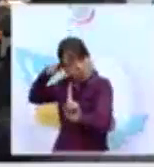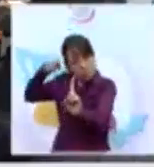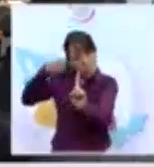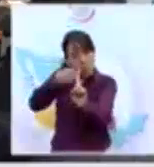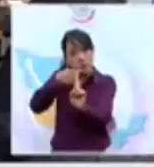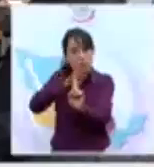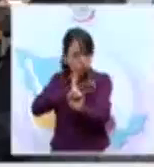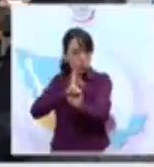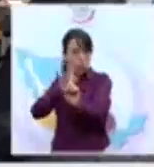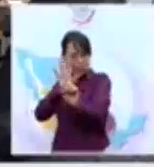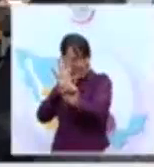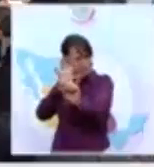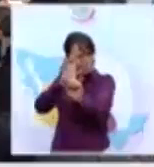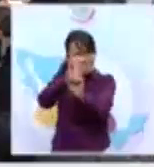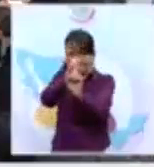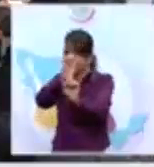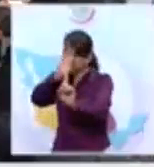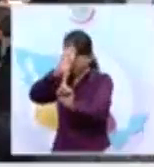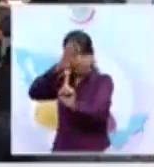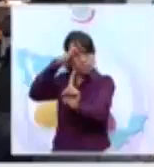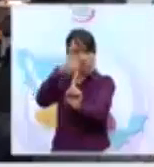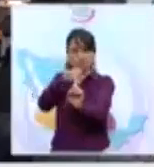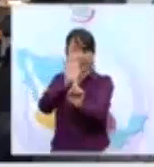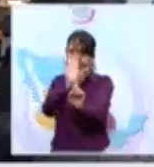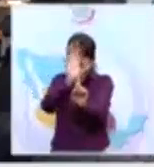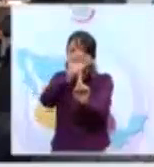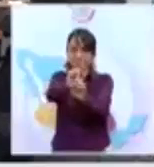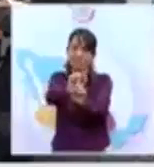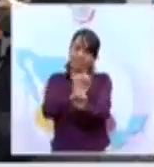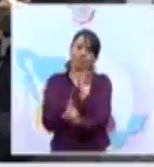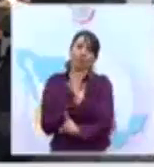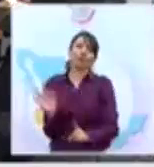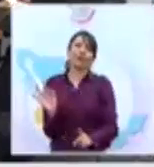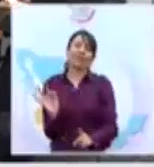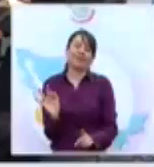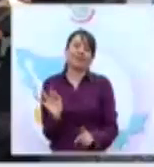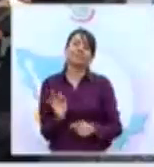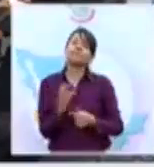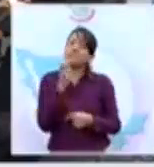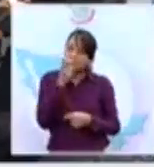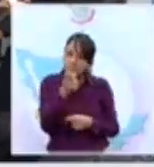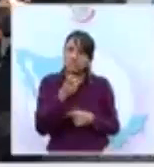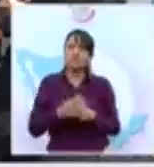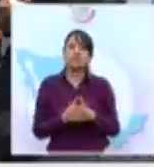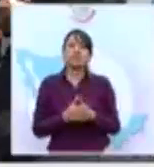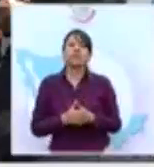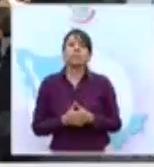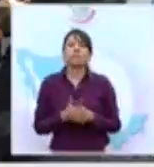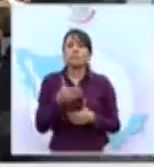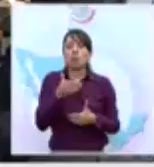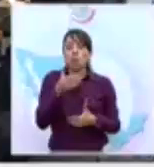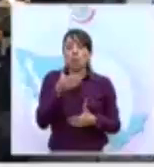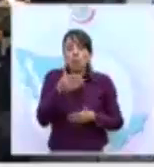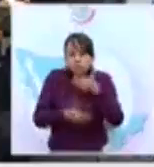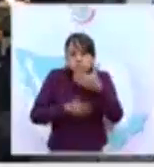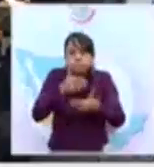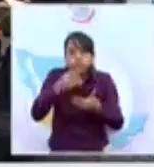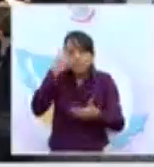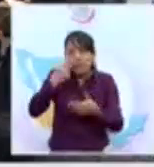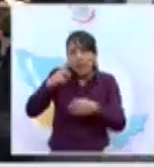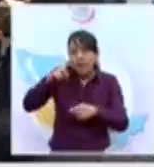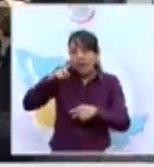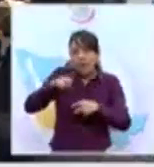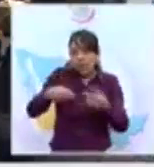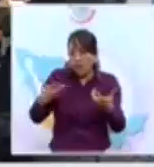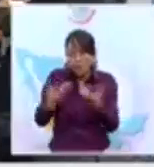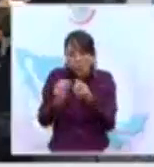muy específicos. Sí, creo que este proceso de autonomía de la